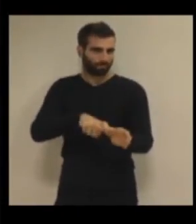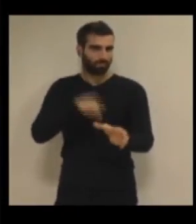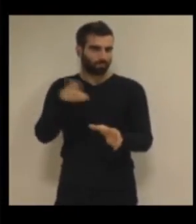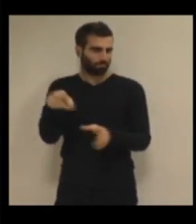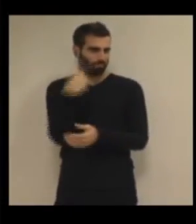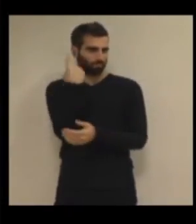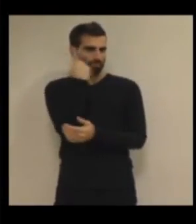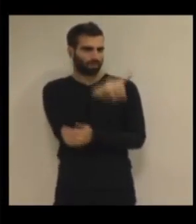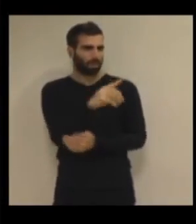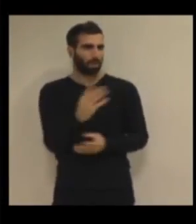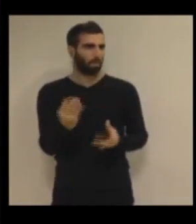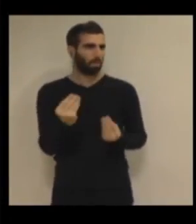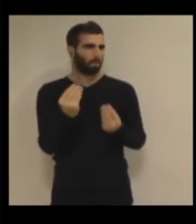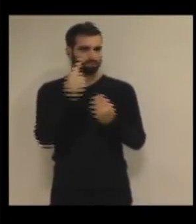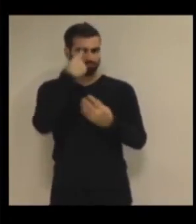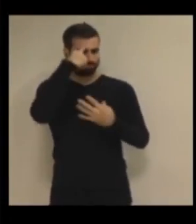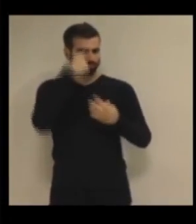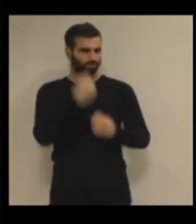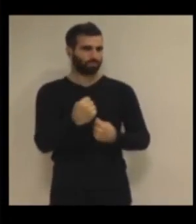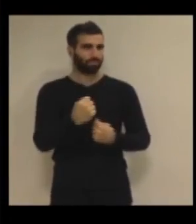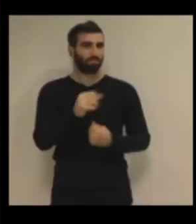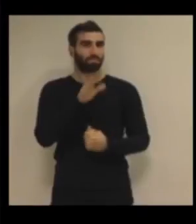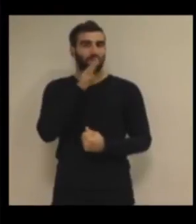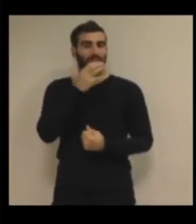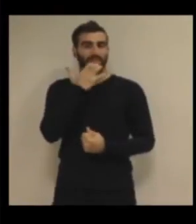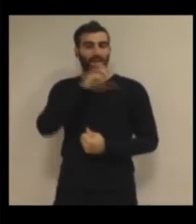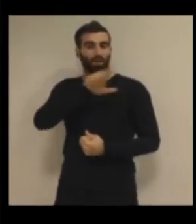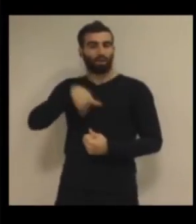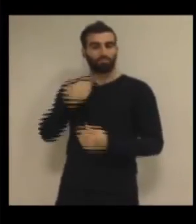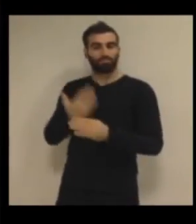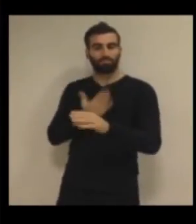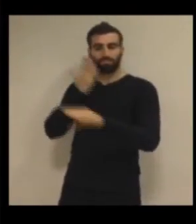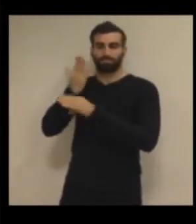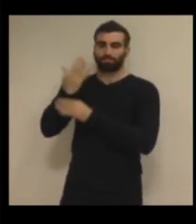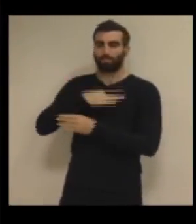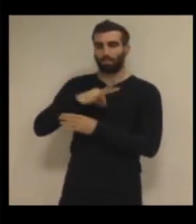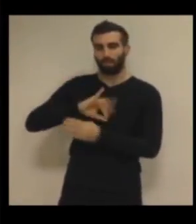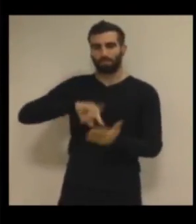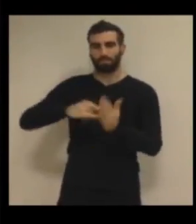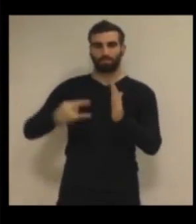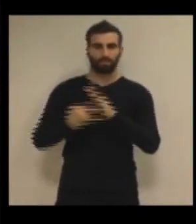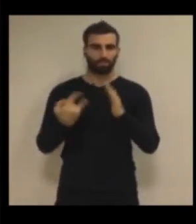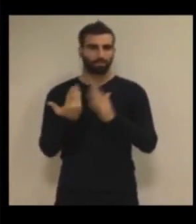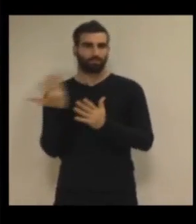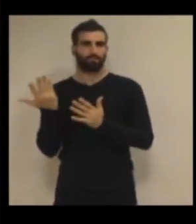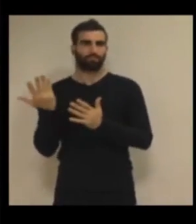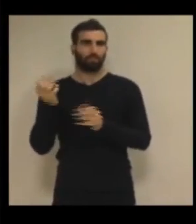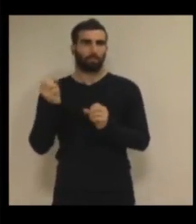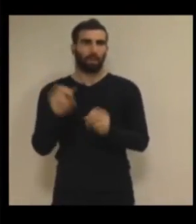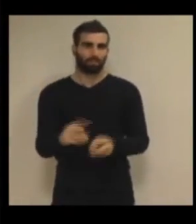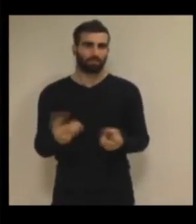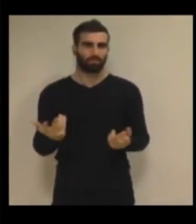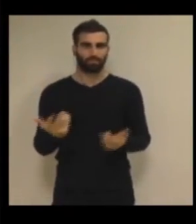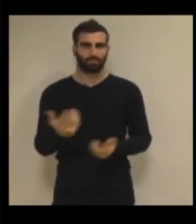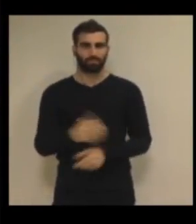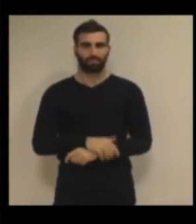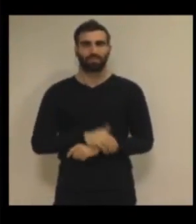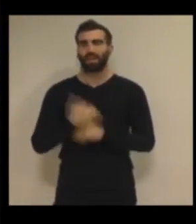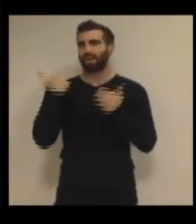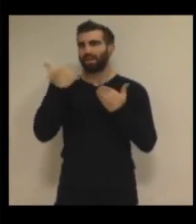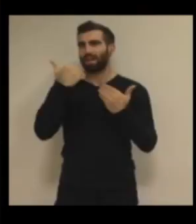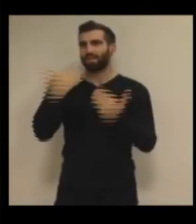aquí, porque si vamos nosotros, igual lo estropeamos. Muchas aportaciones. Muchísimas gracias a todos, y